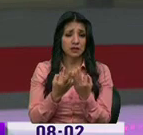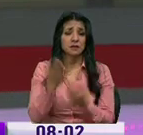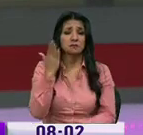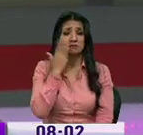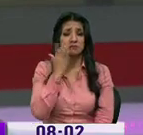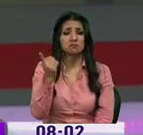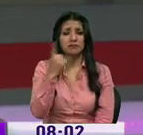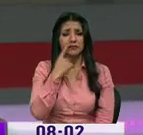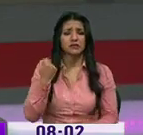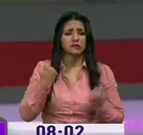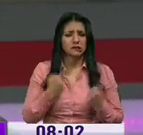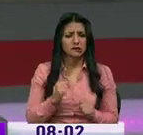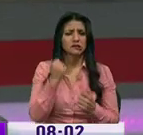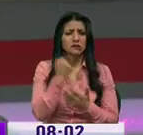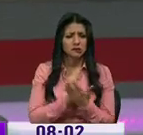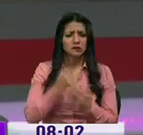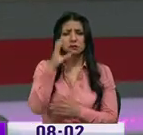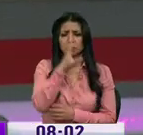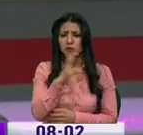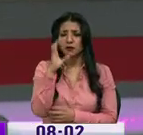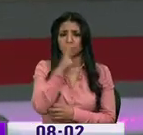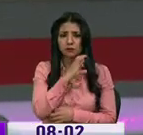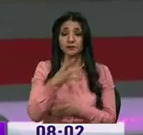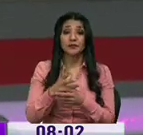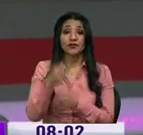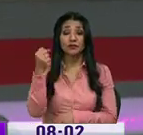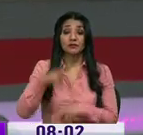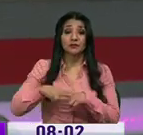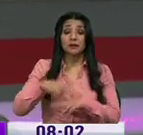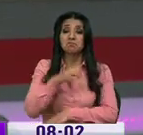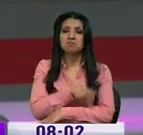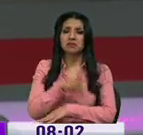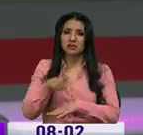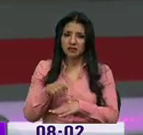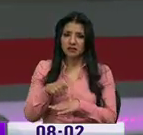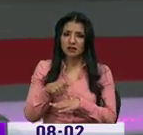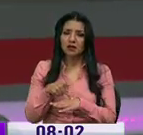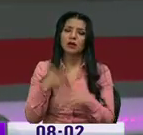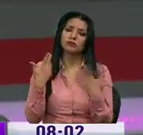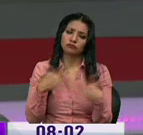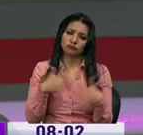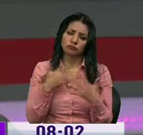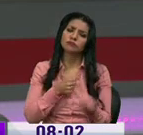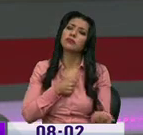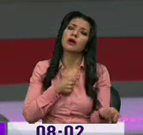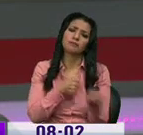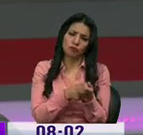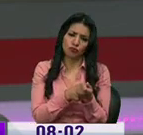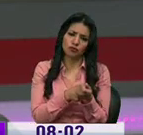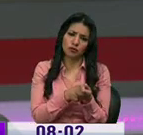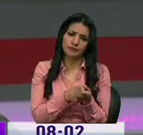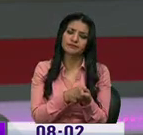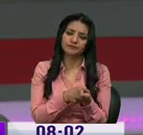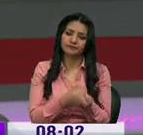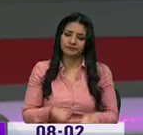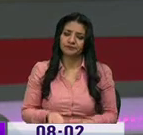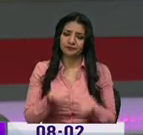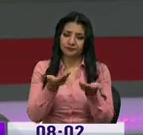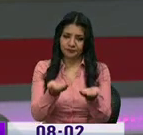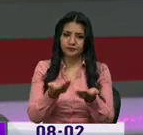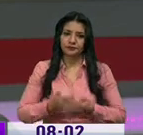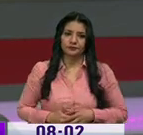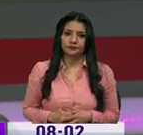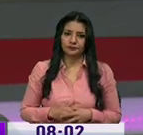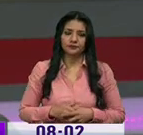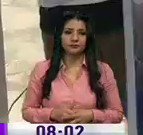no descansa en su búsqueda. La Federación de Taxis de Pichincha también, y como mucha gente, se unió a esta causa. Le contamos.